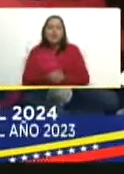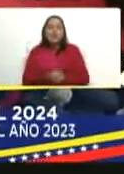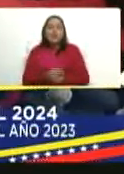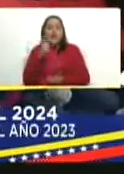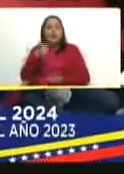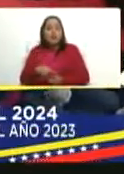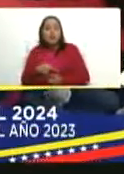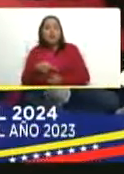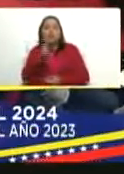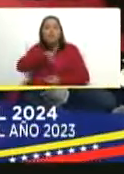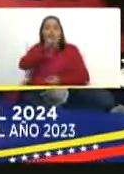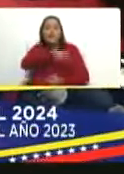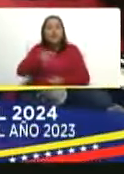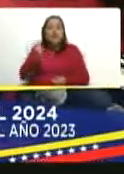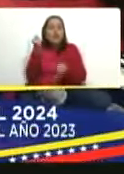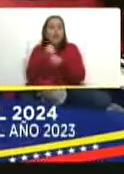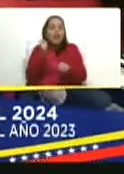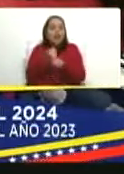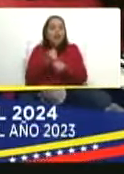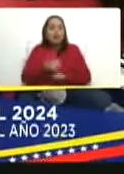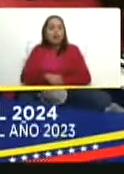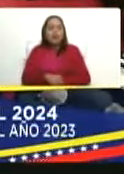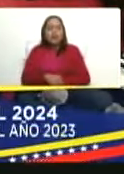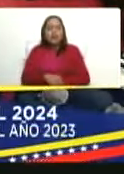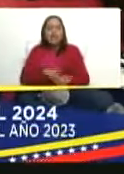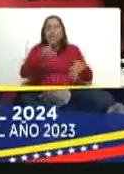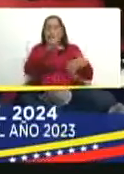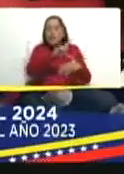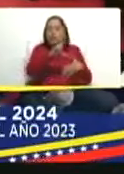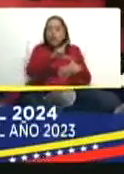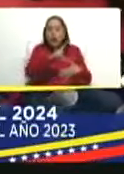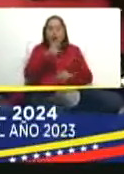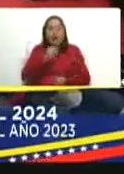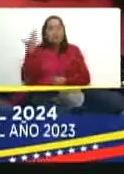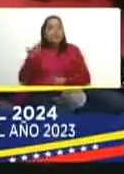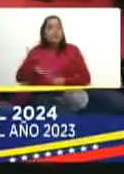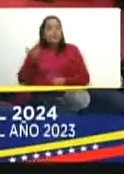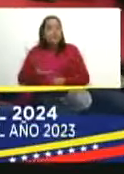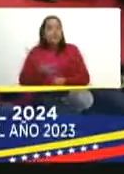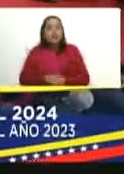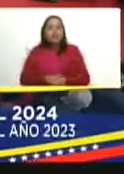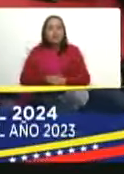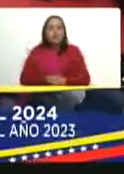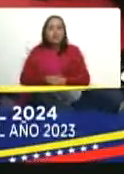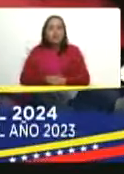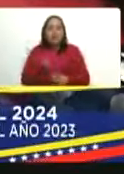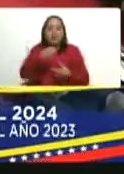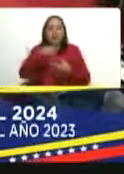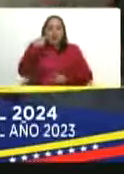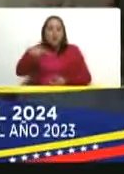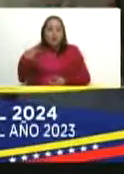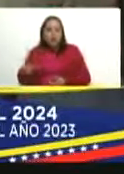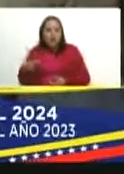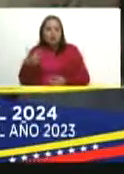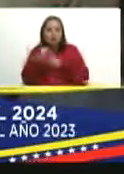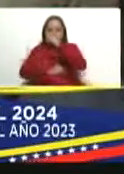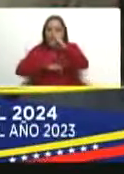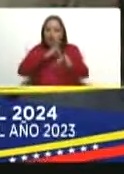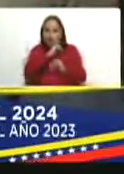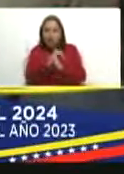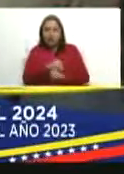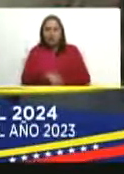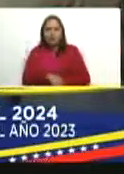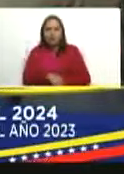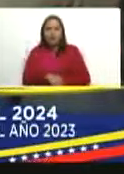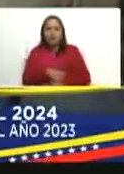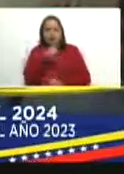de obra de nuestros trabajadores. América Latina ha sido una prioridad en la agenda de la política exterior. Hacía mención también